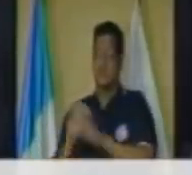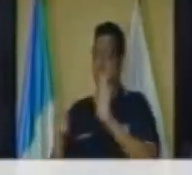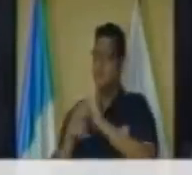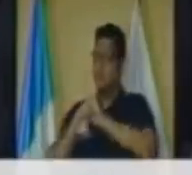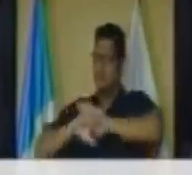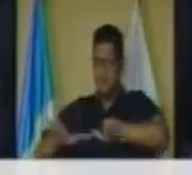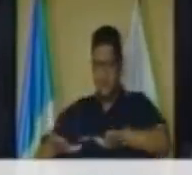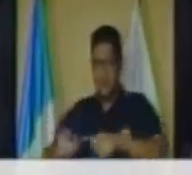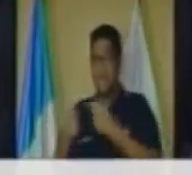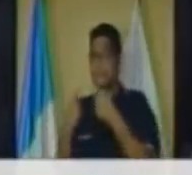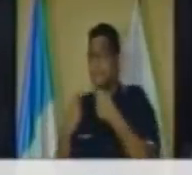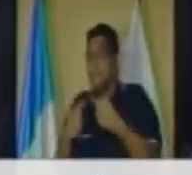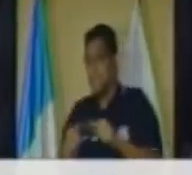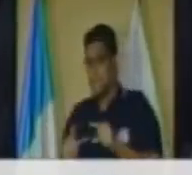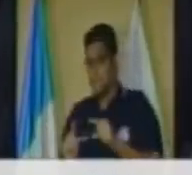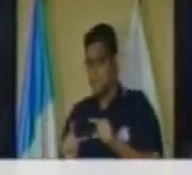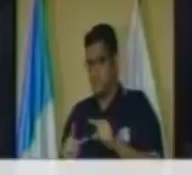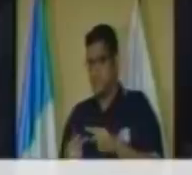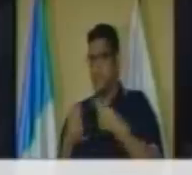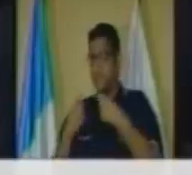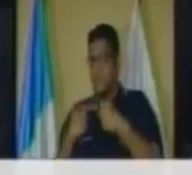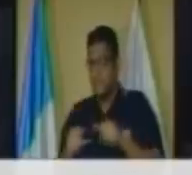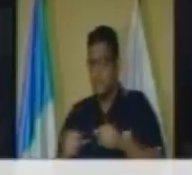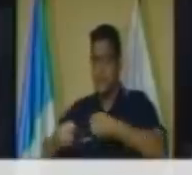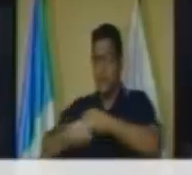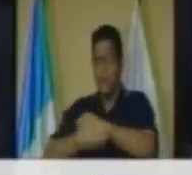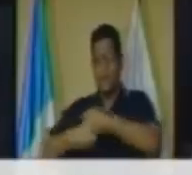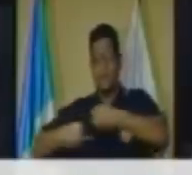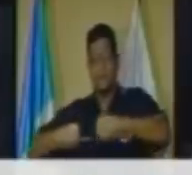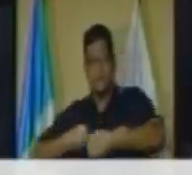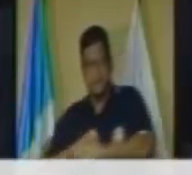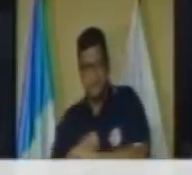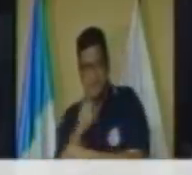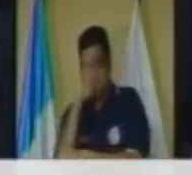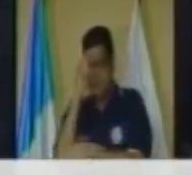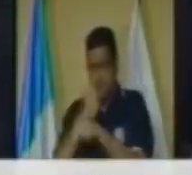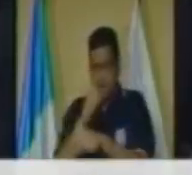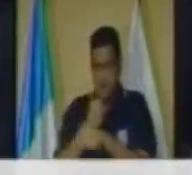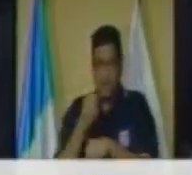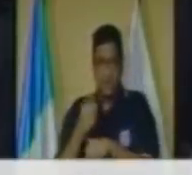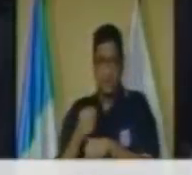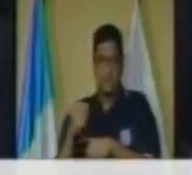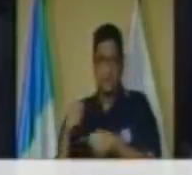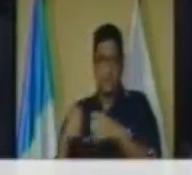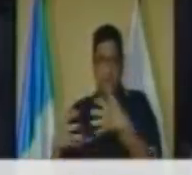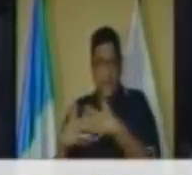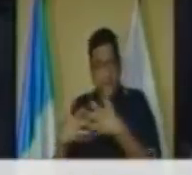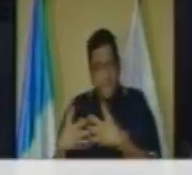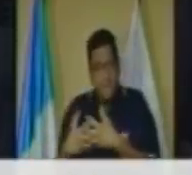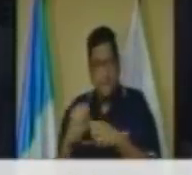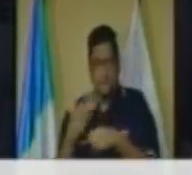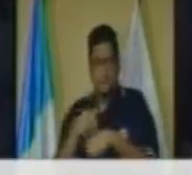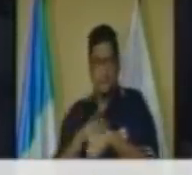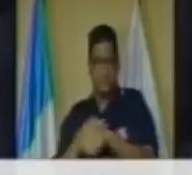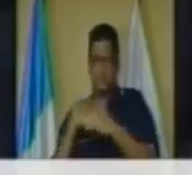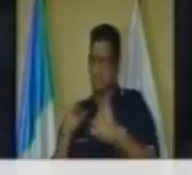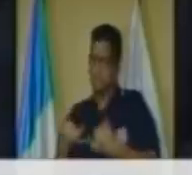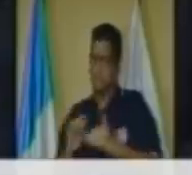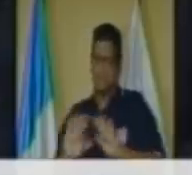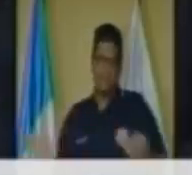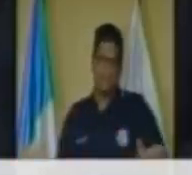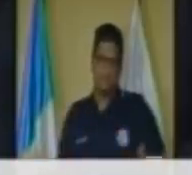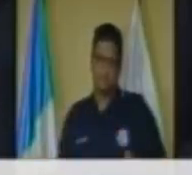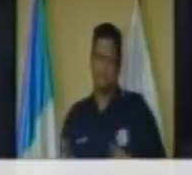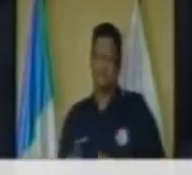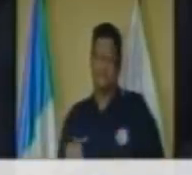continuar igual, ¿verdad? Pero siempre, incluso en, si se dan cuenta, en lo que es el organismo judicial, ya están tomando medidas,